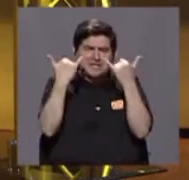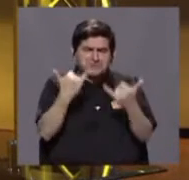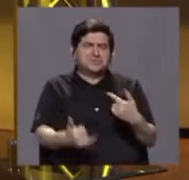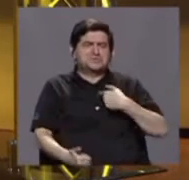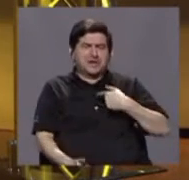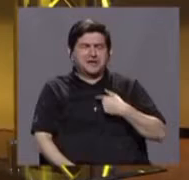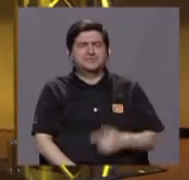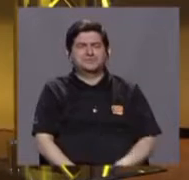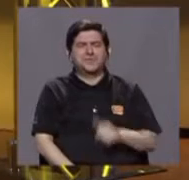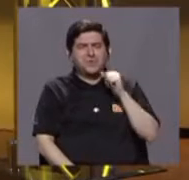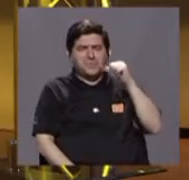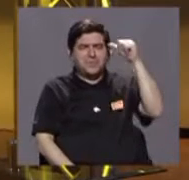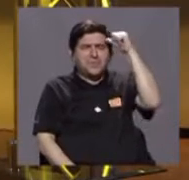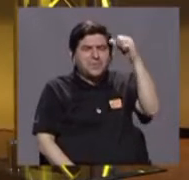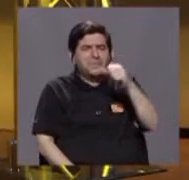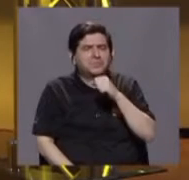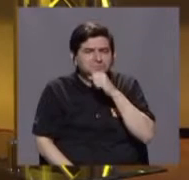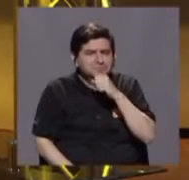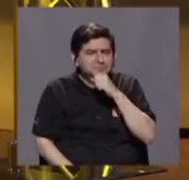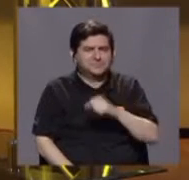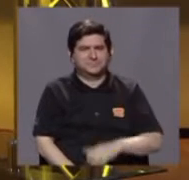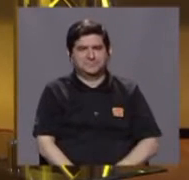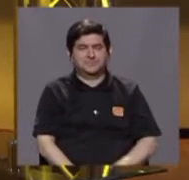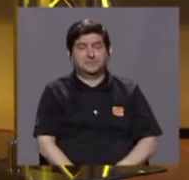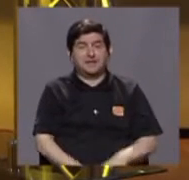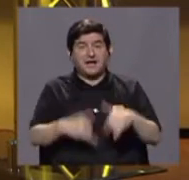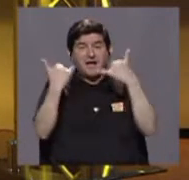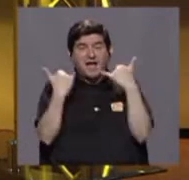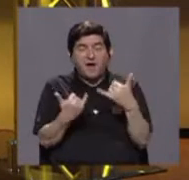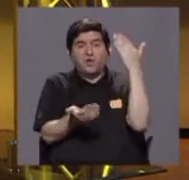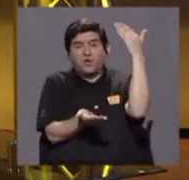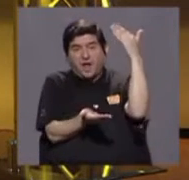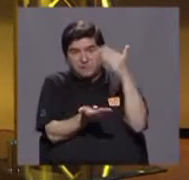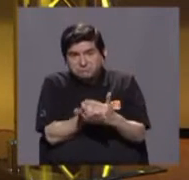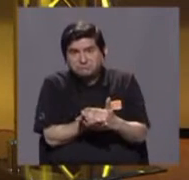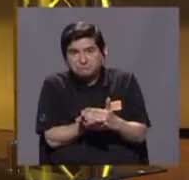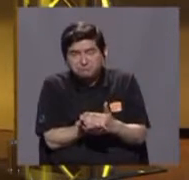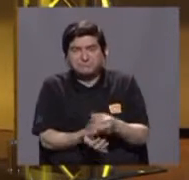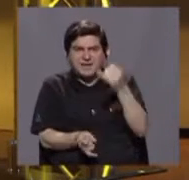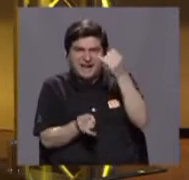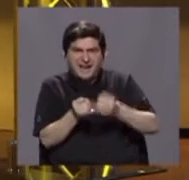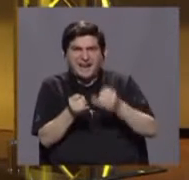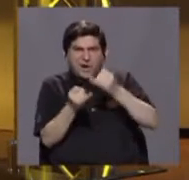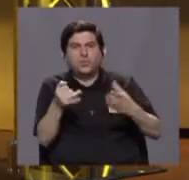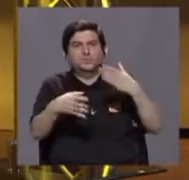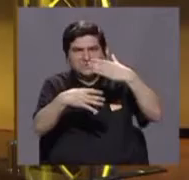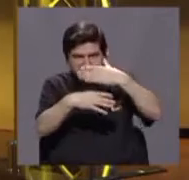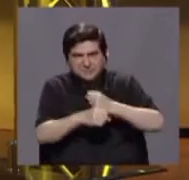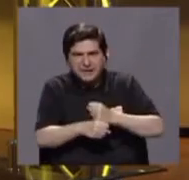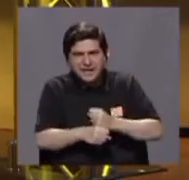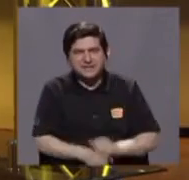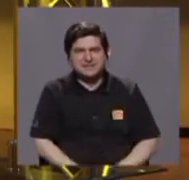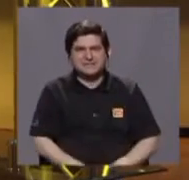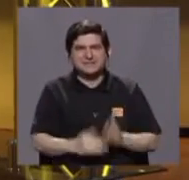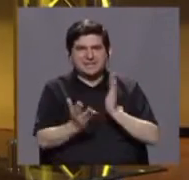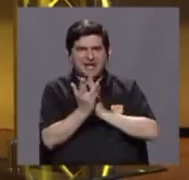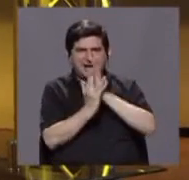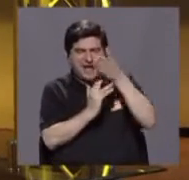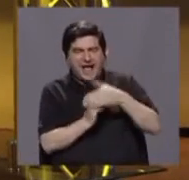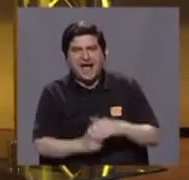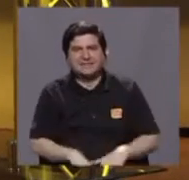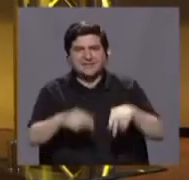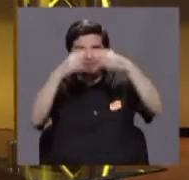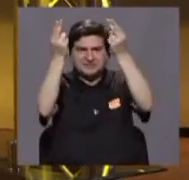canas, y esta vez se interrumpió, la última la tuvimos que hacer vía